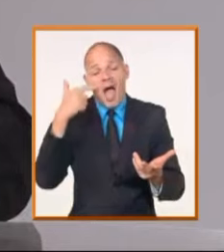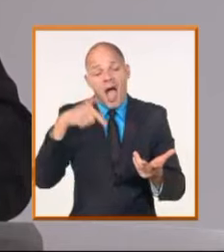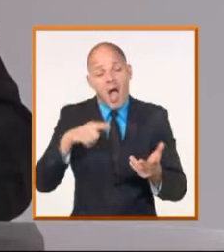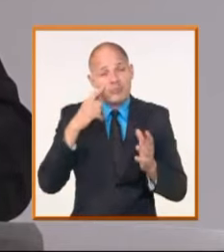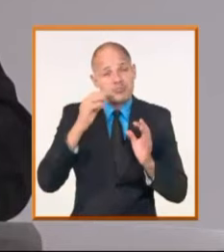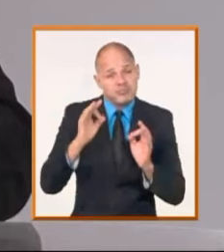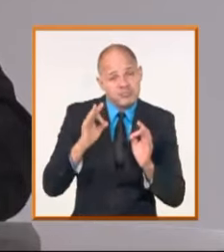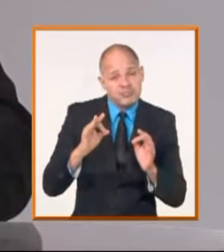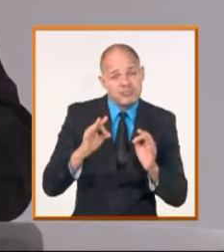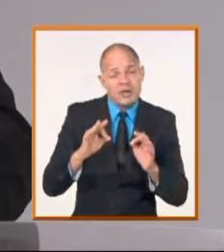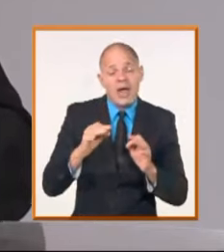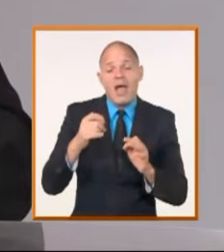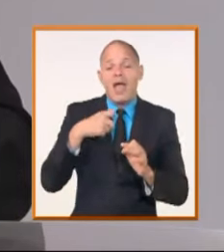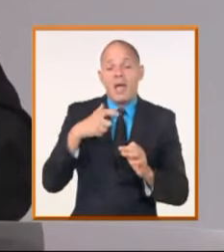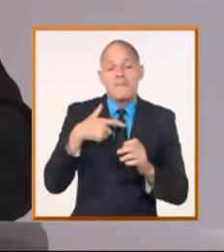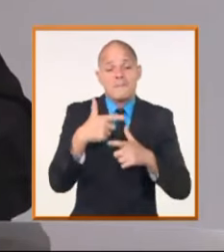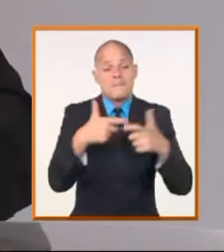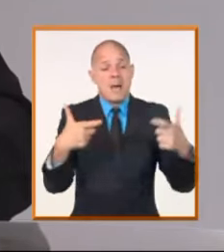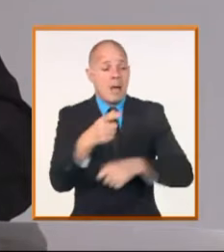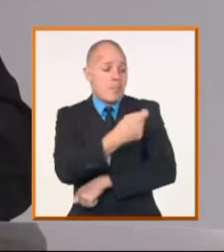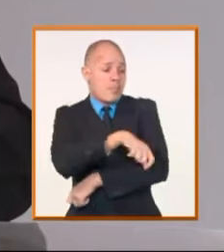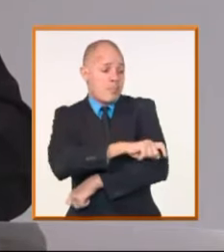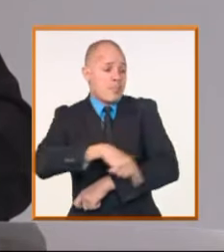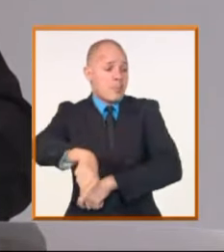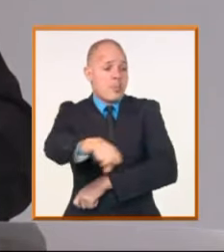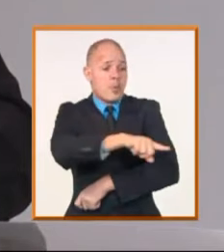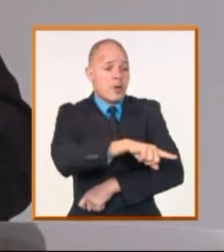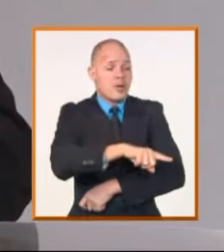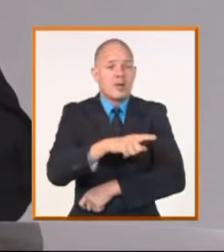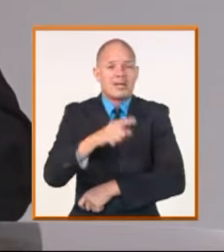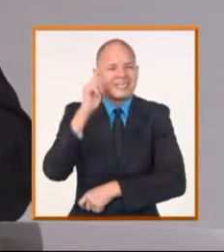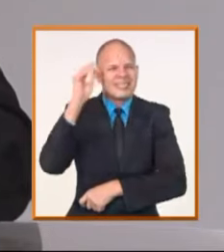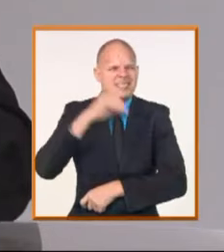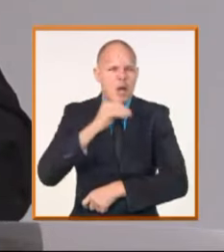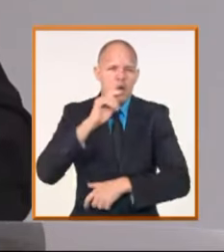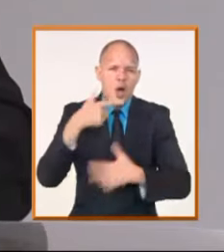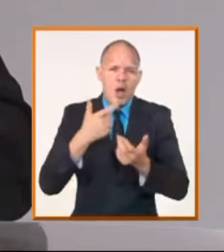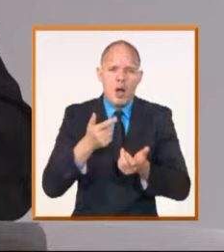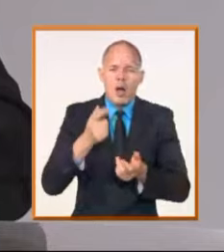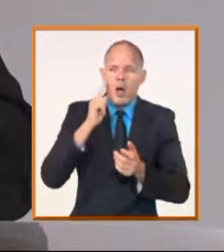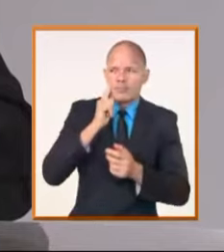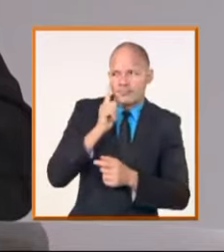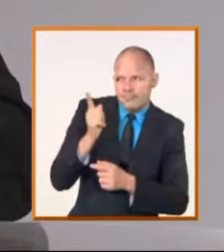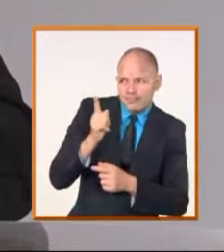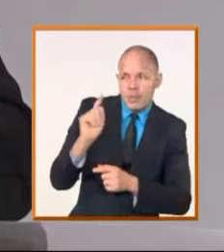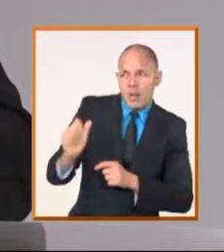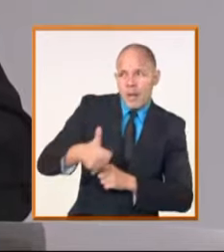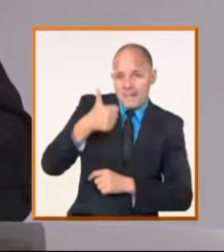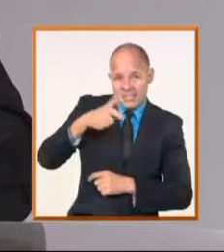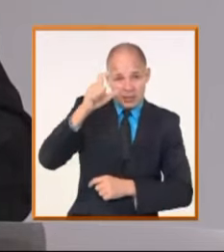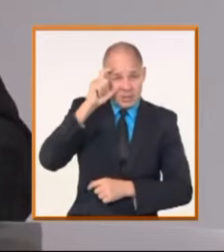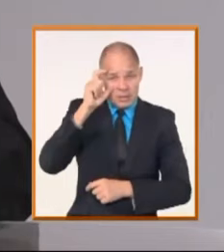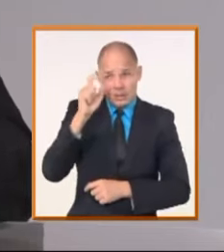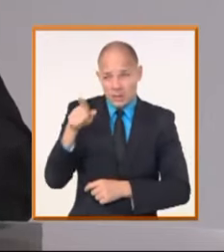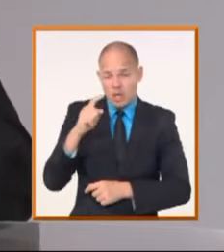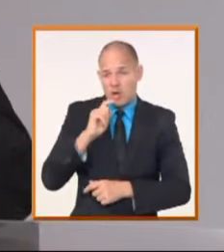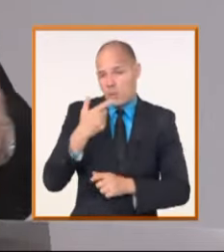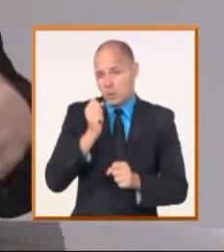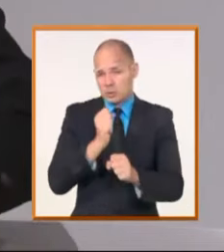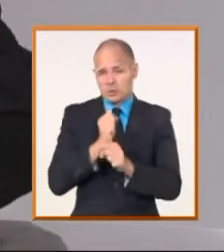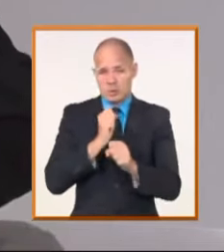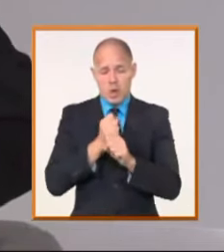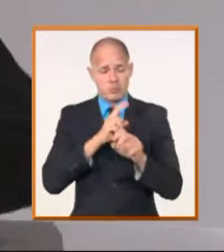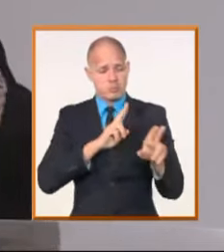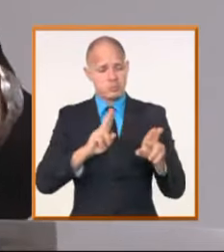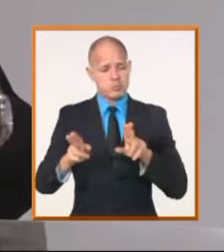del margen de aprobación popular o del nivel de aprobación popular por la gestión de Joe Biden, que tiene que